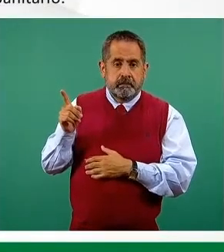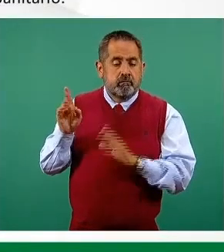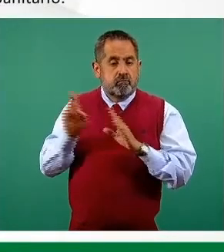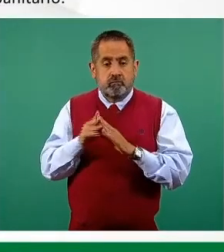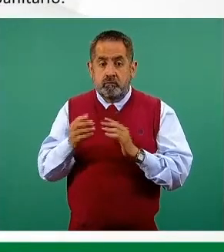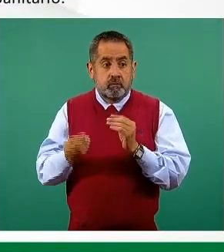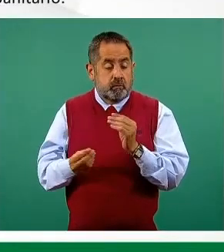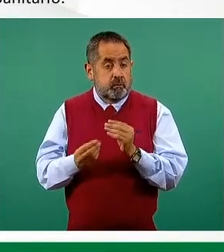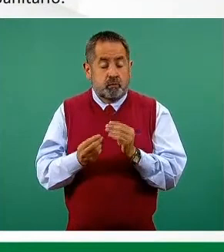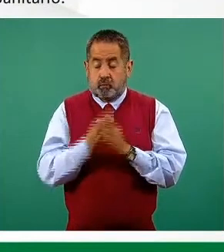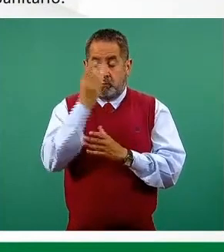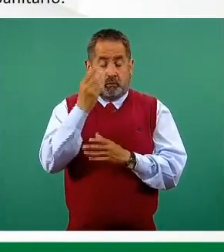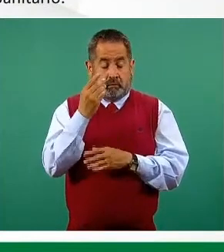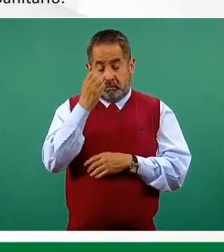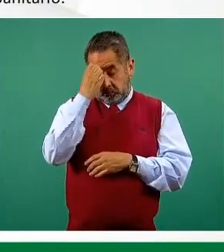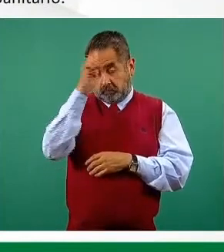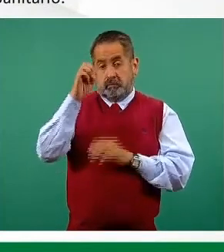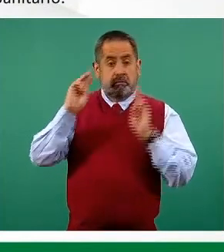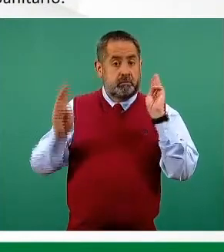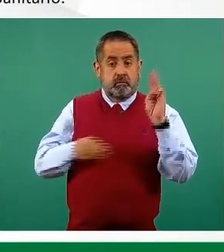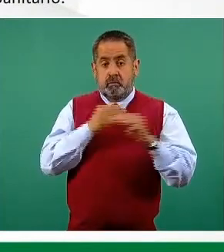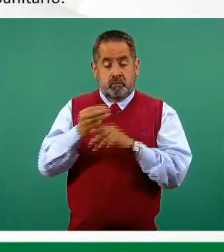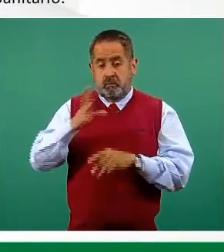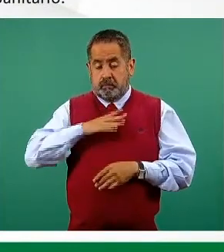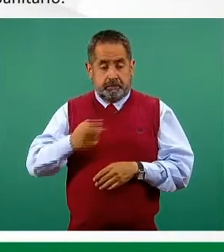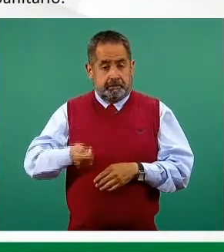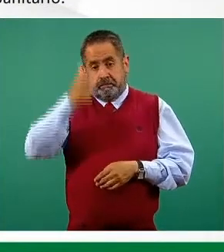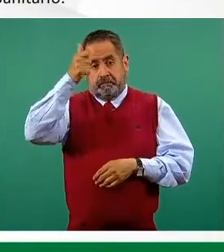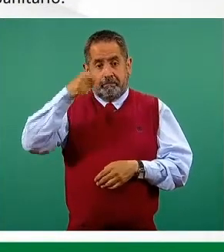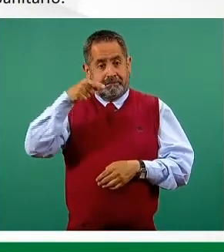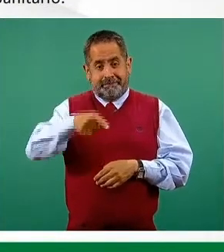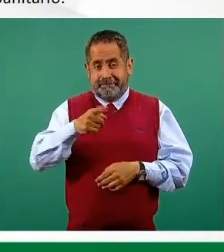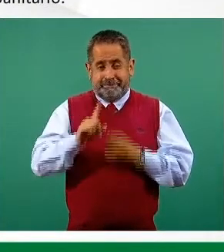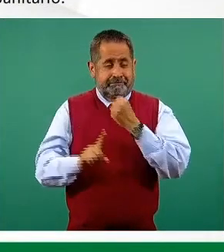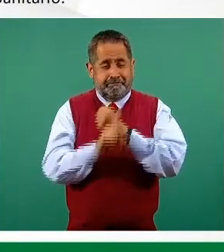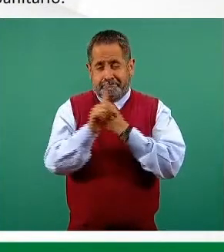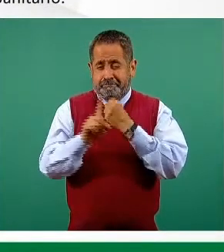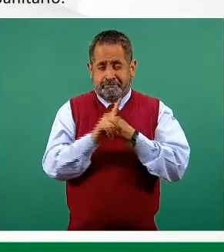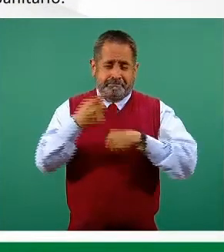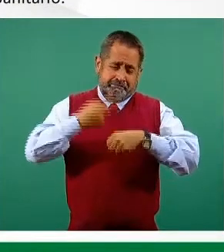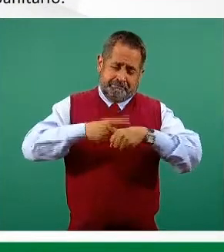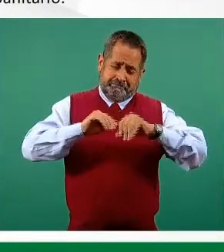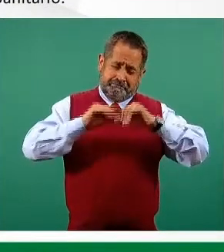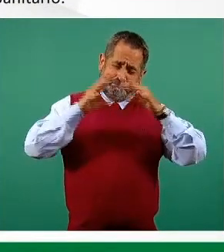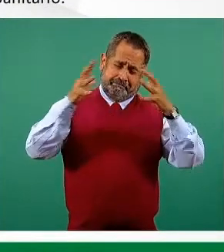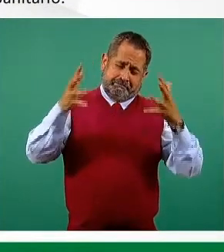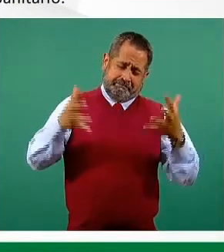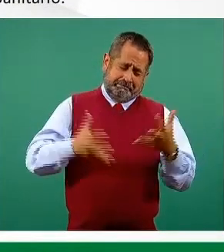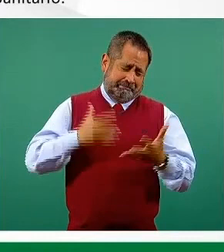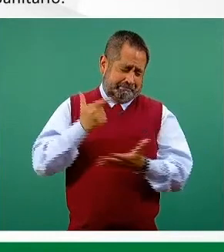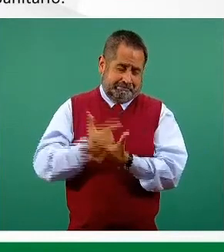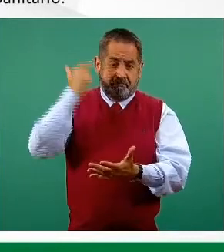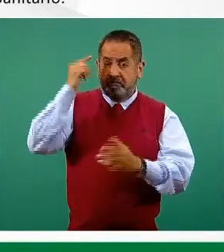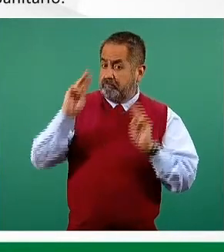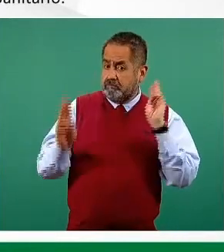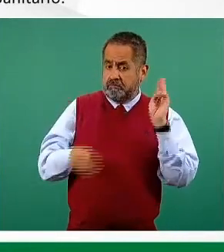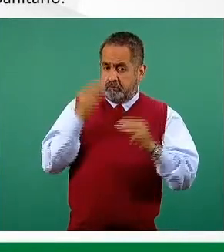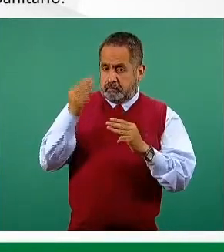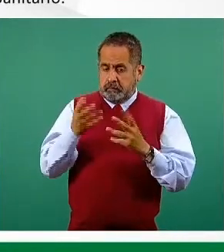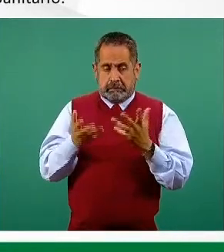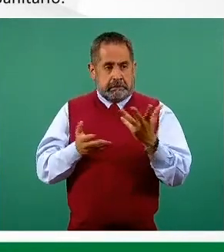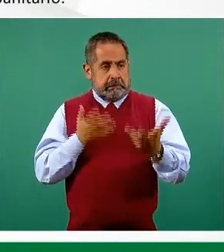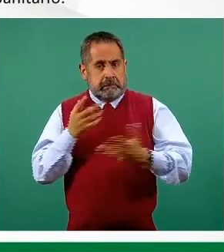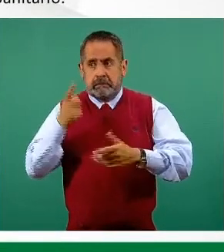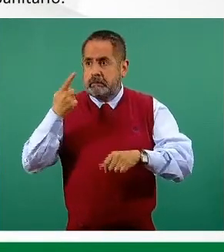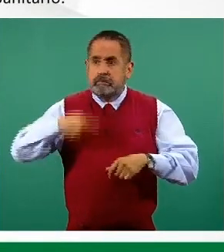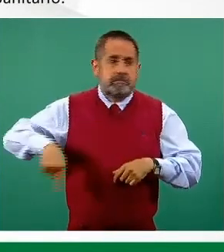en la historia del mundo. El nivel que ha tenido es el problema público número 1 que seguimos atendiendo a nivel mundial por los impactos